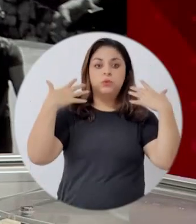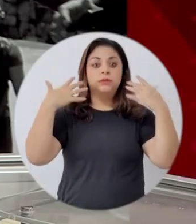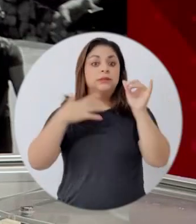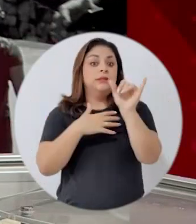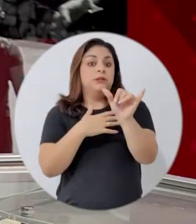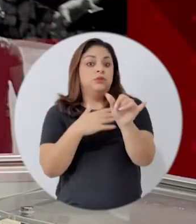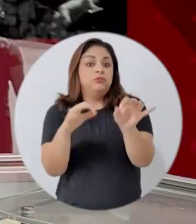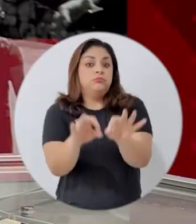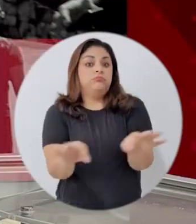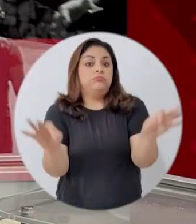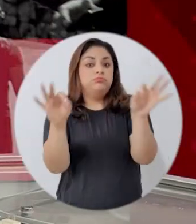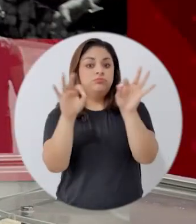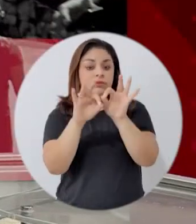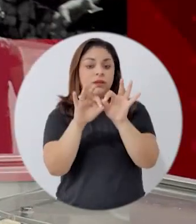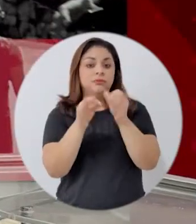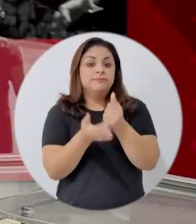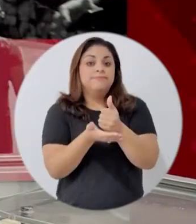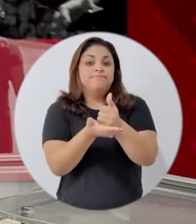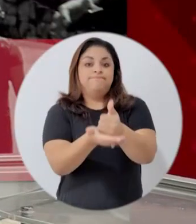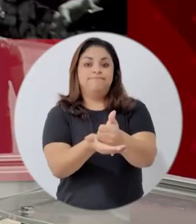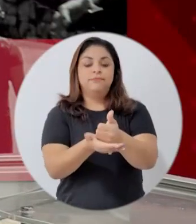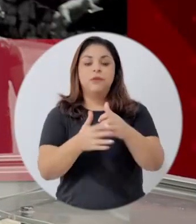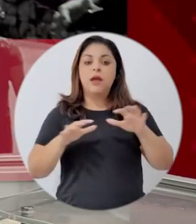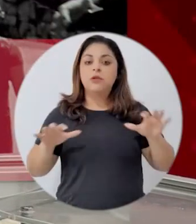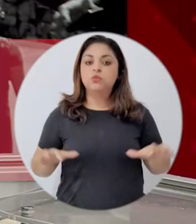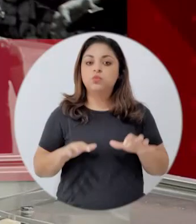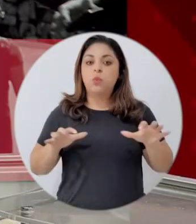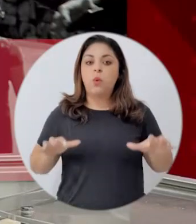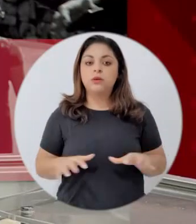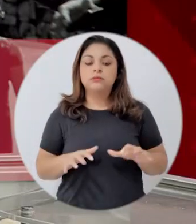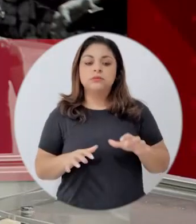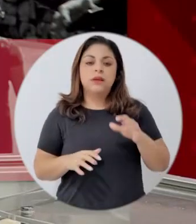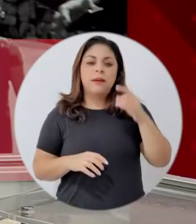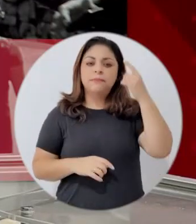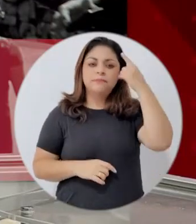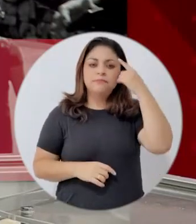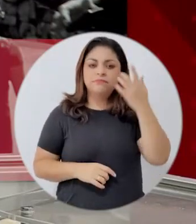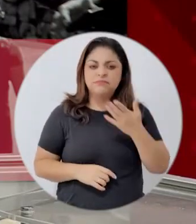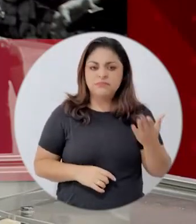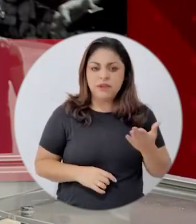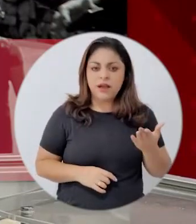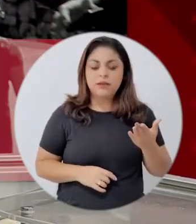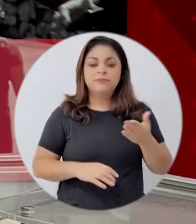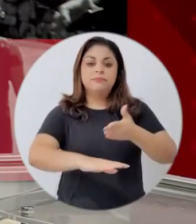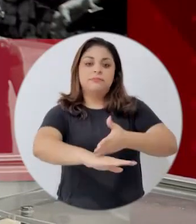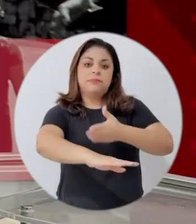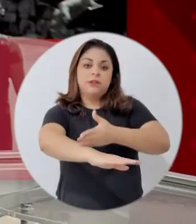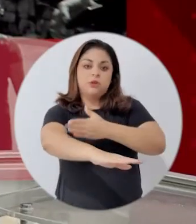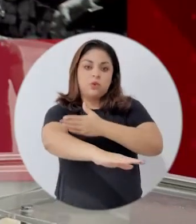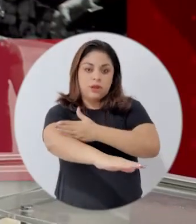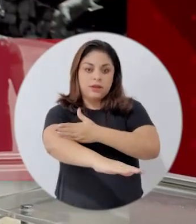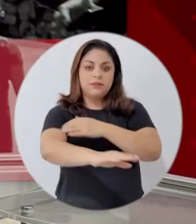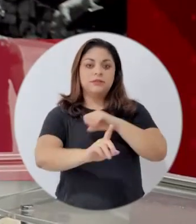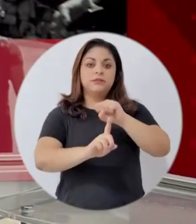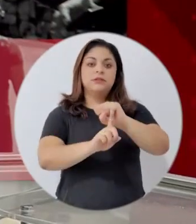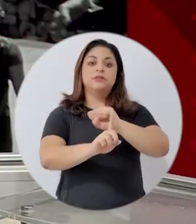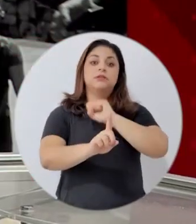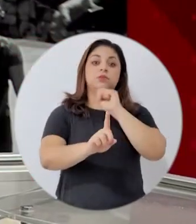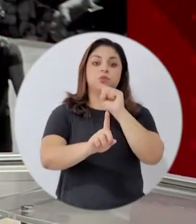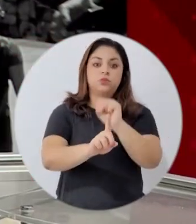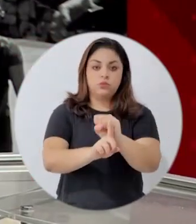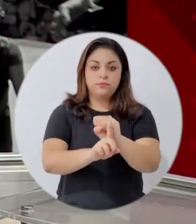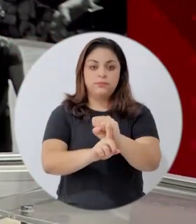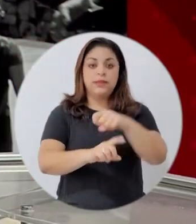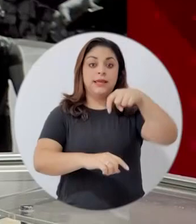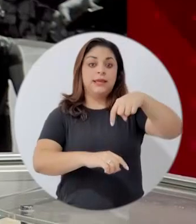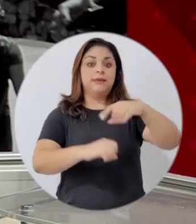bien importante en todas estas acciones son tendientes a mejorar una situación que ya en el planeta